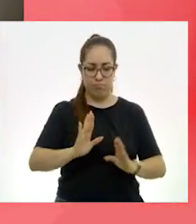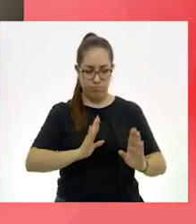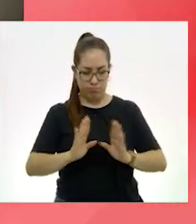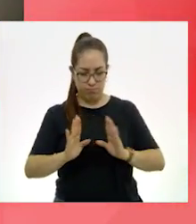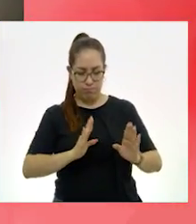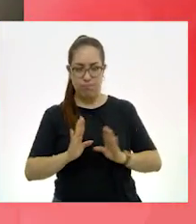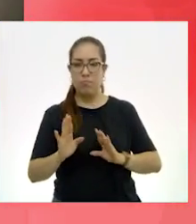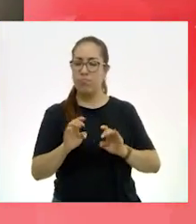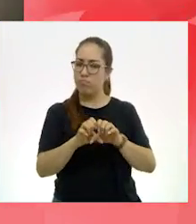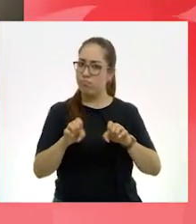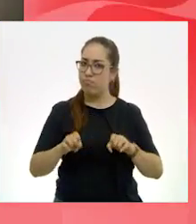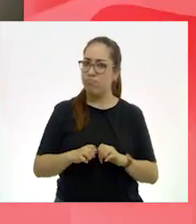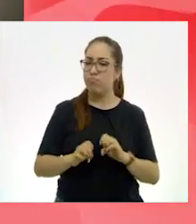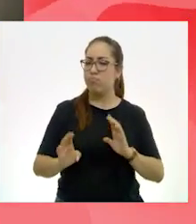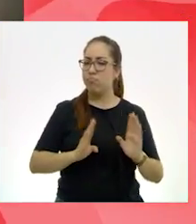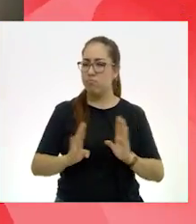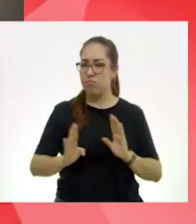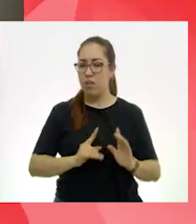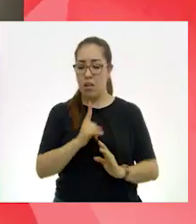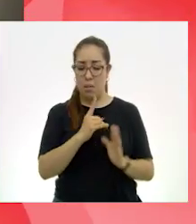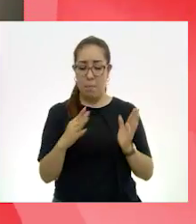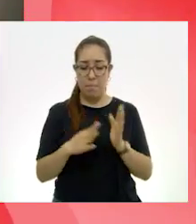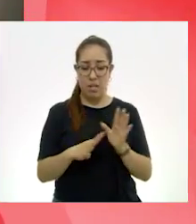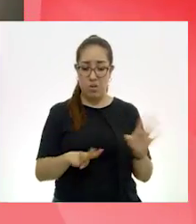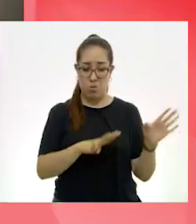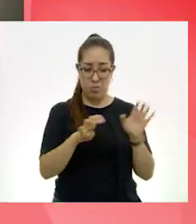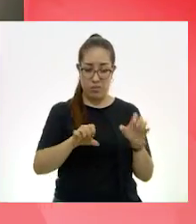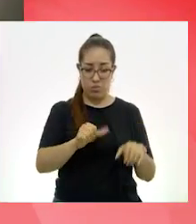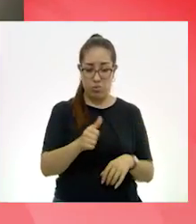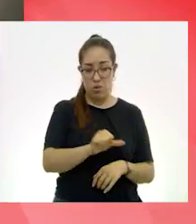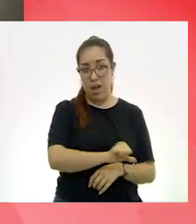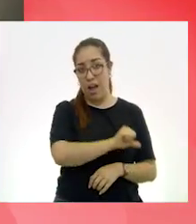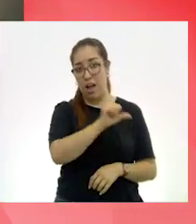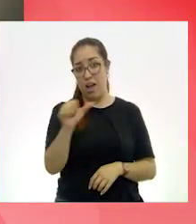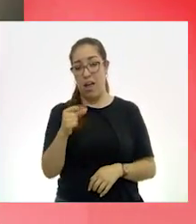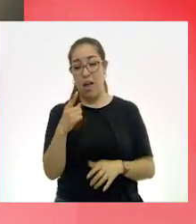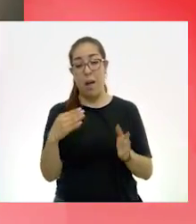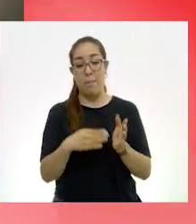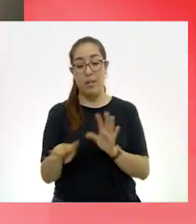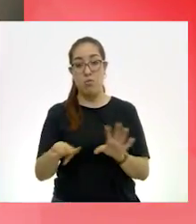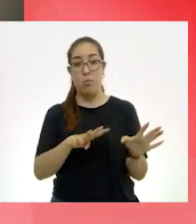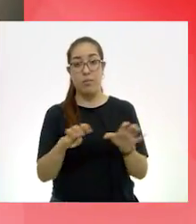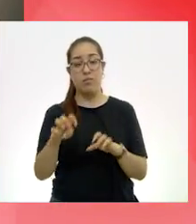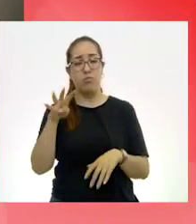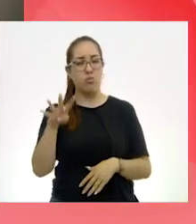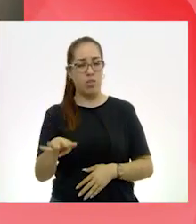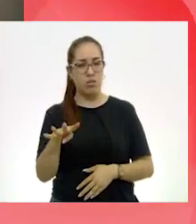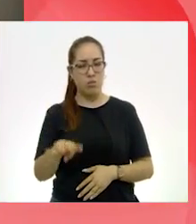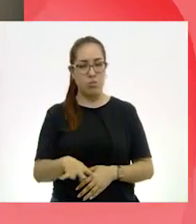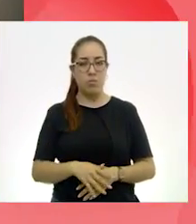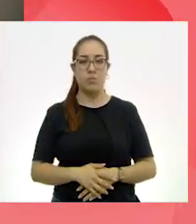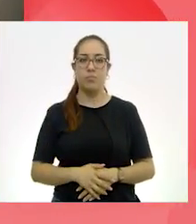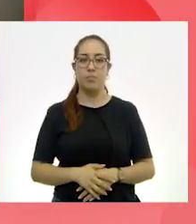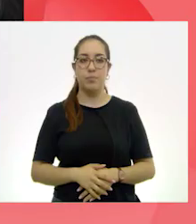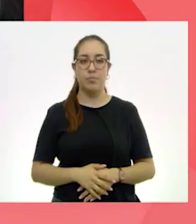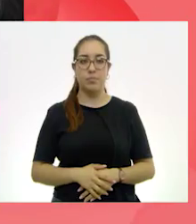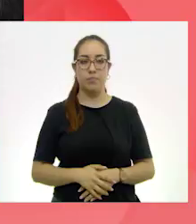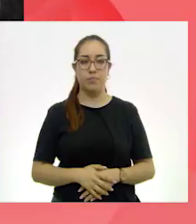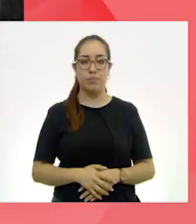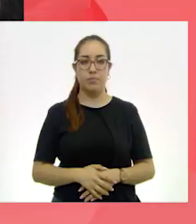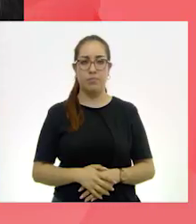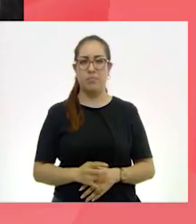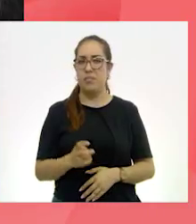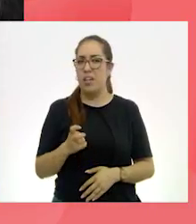del Sur desde 1911 hasta 1919. Pero ¿de dónde surge